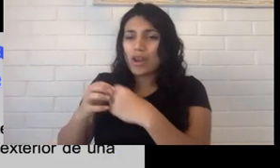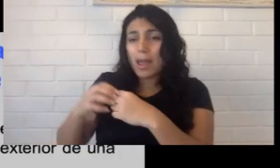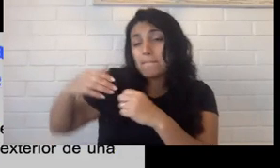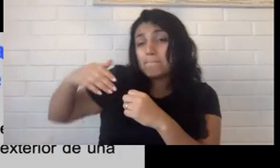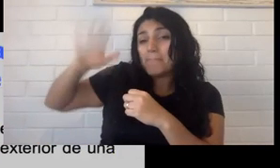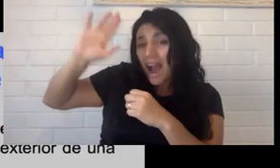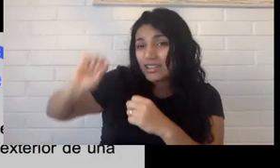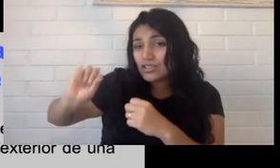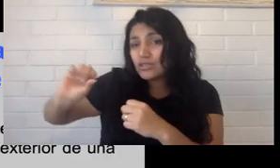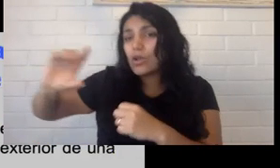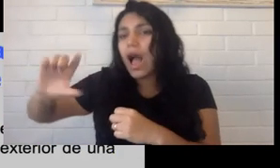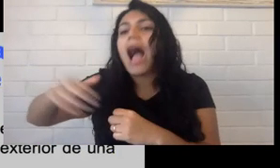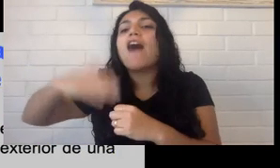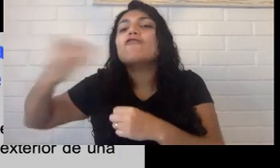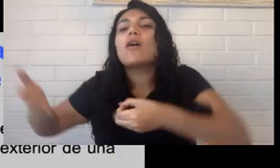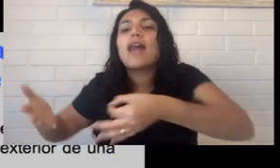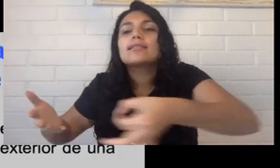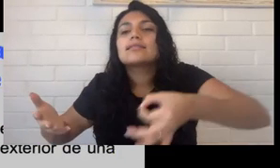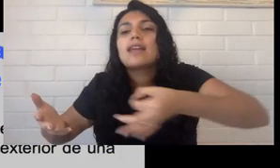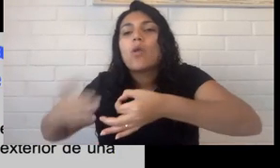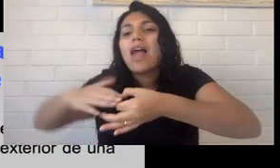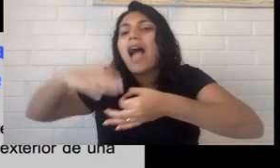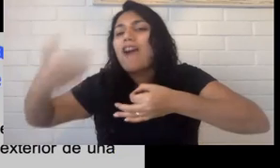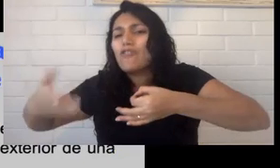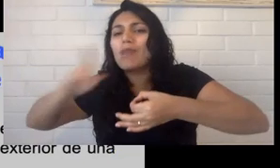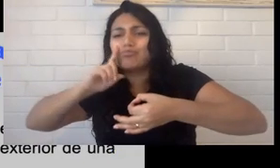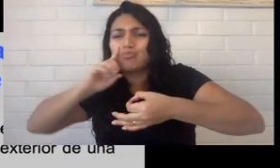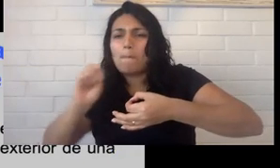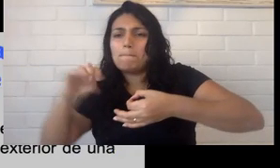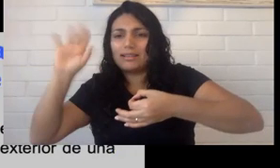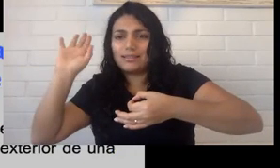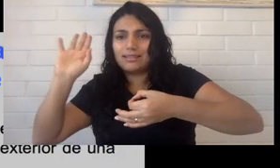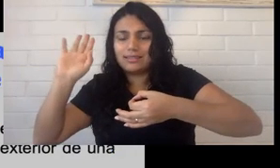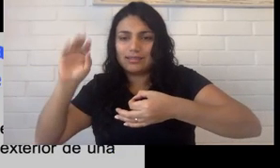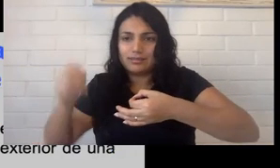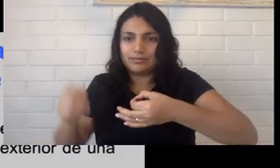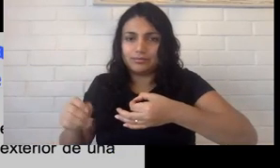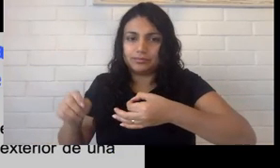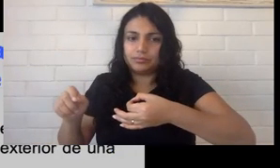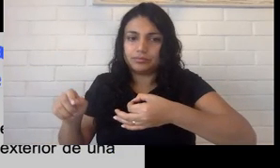concentrados en el exterior, en el medio extracelular de la célula. Y